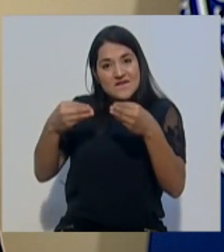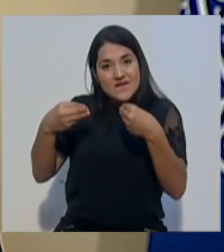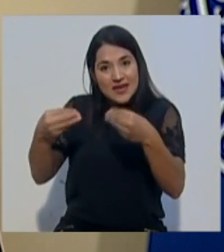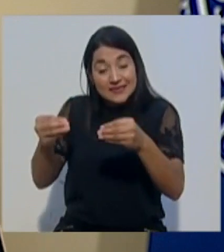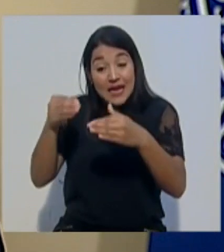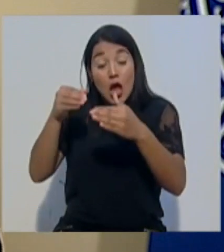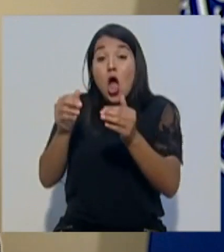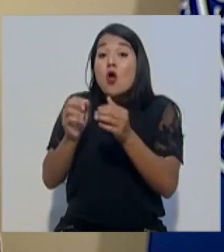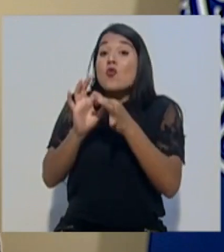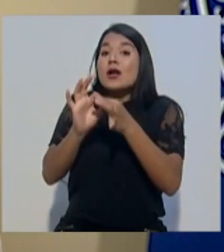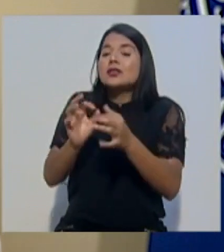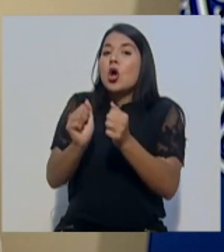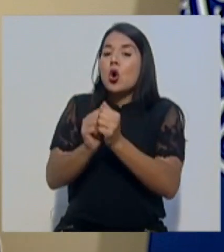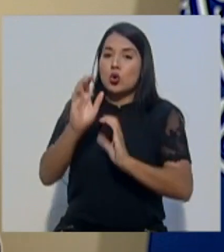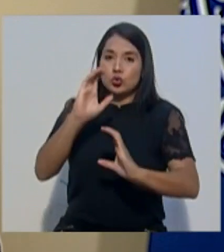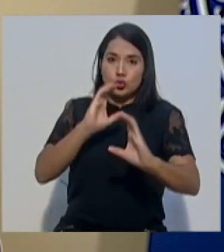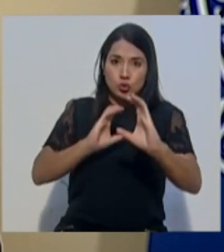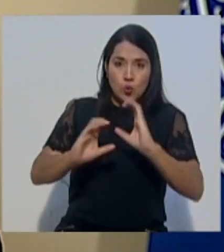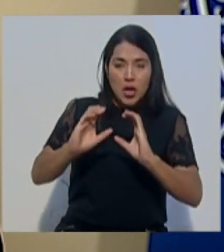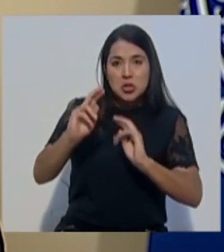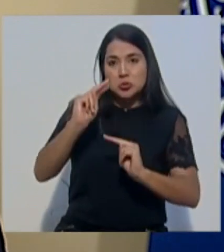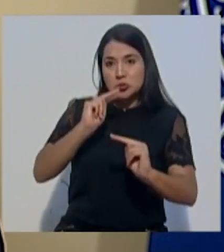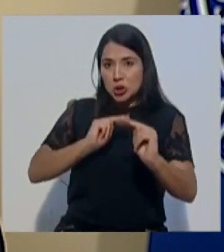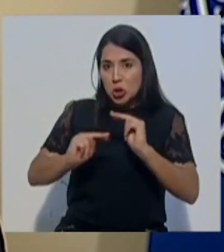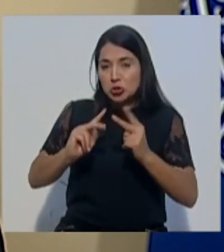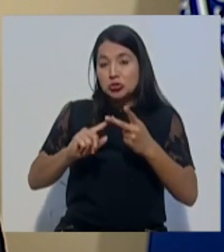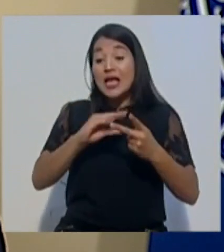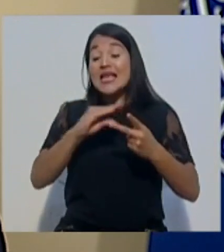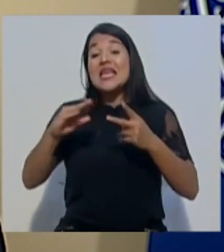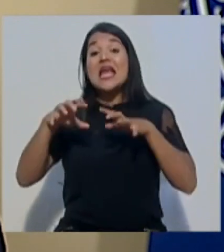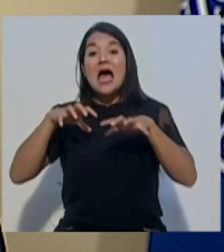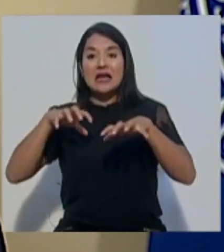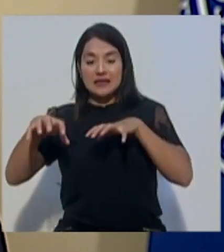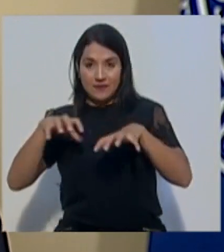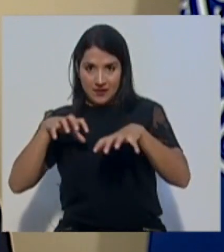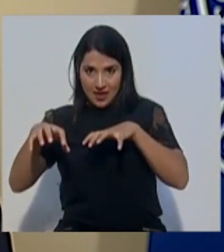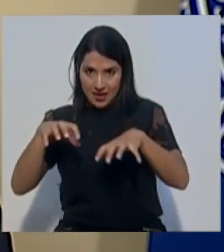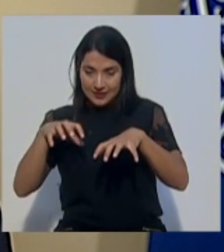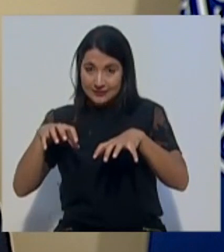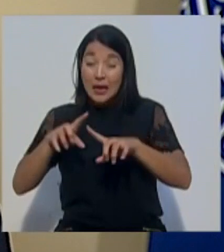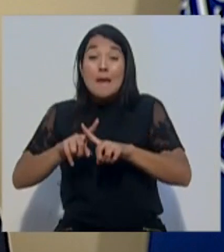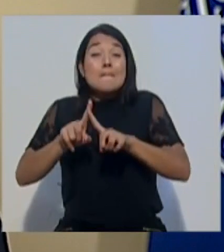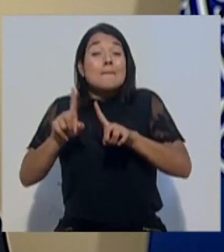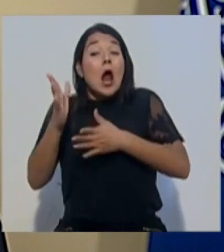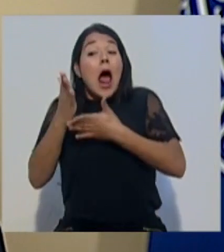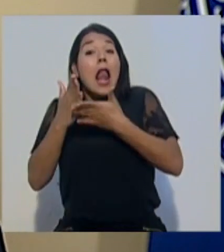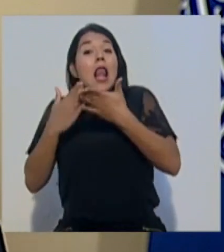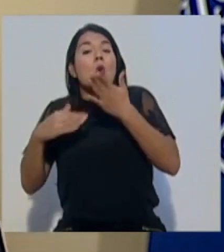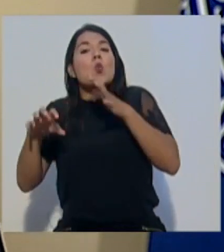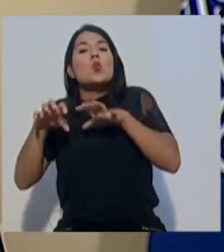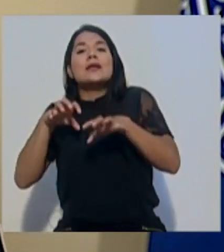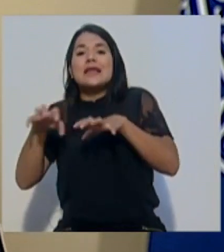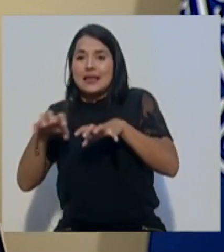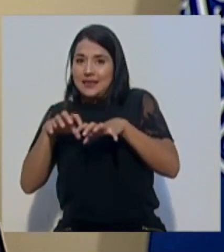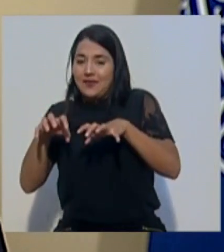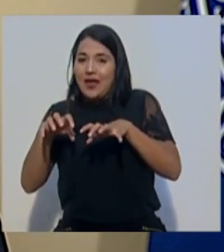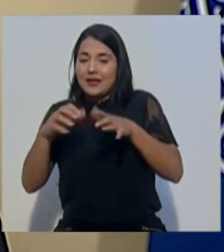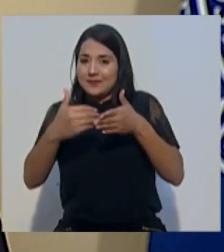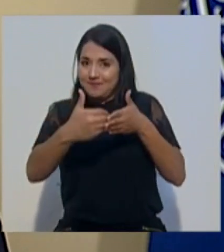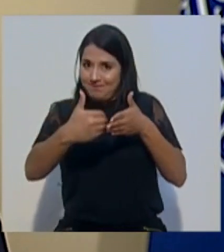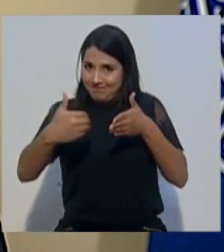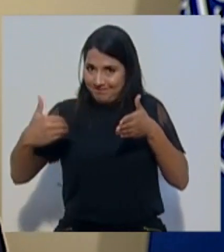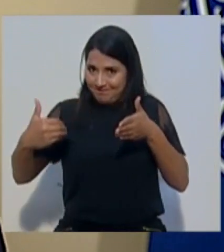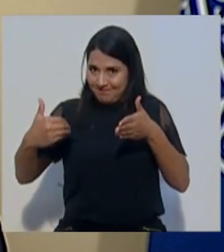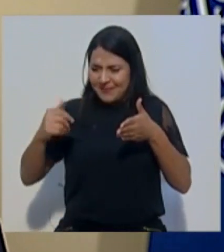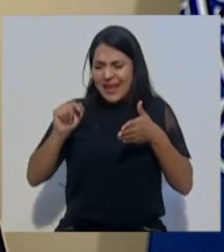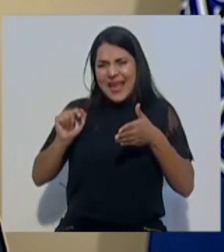y locales y actividades, salvo una lista acotada que la ministra de Economía nos dirá que